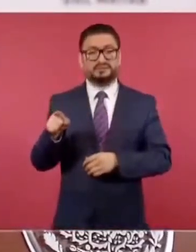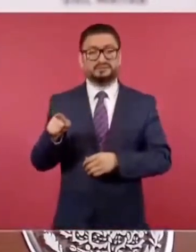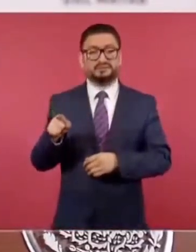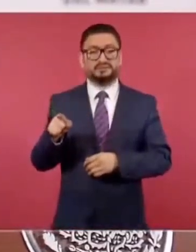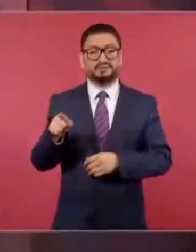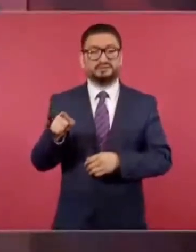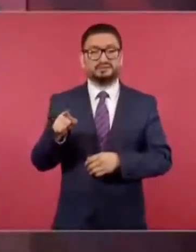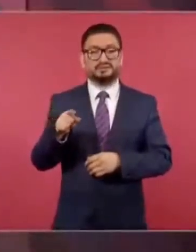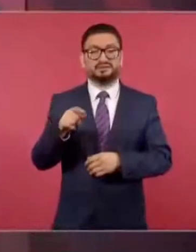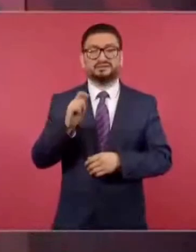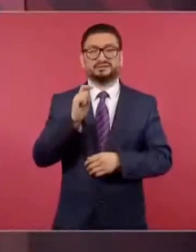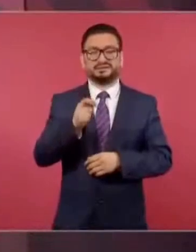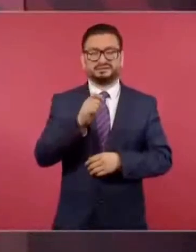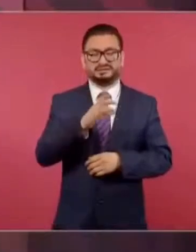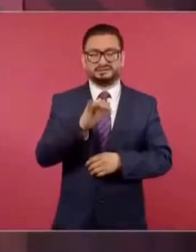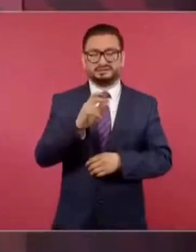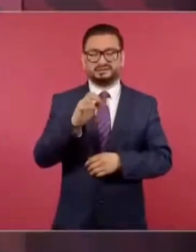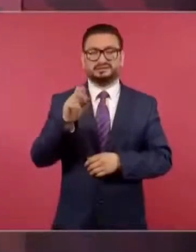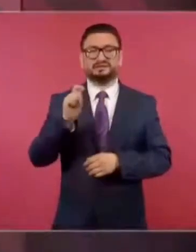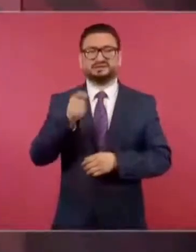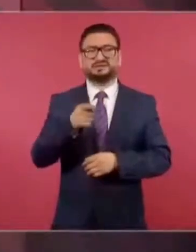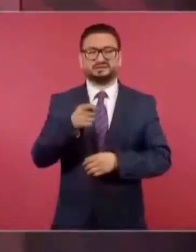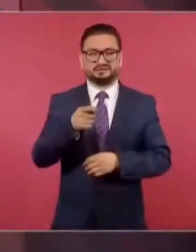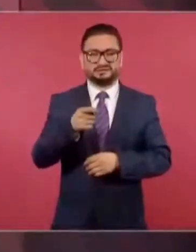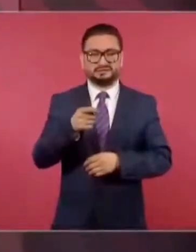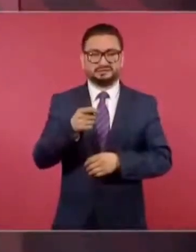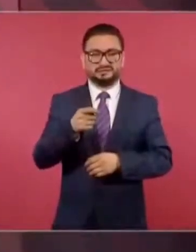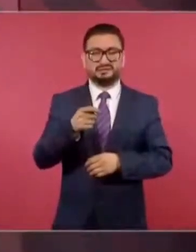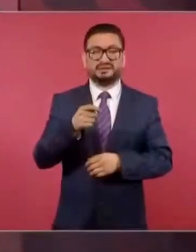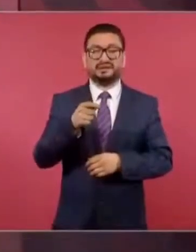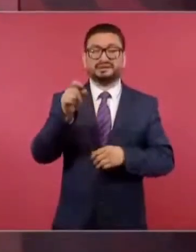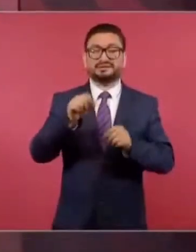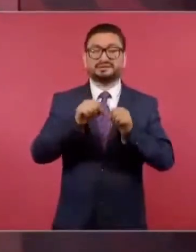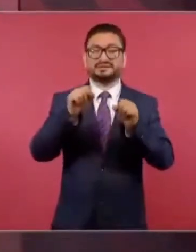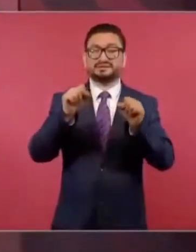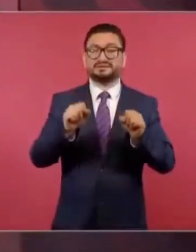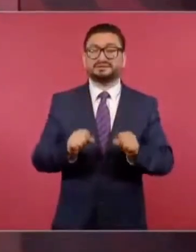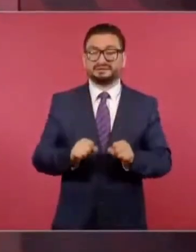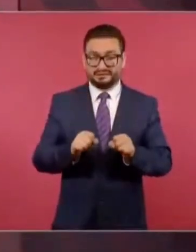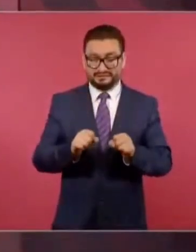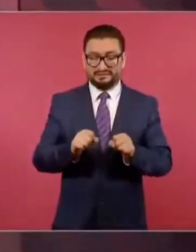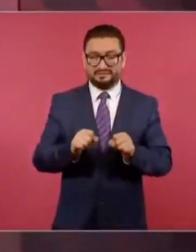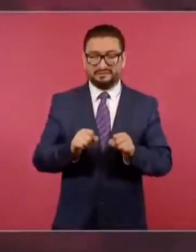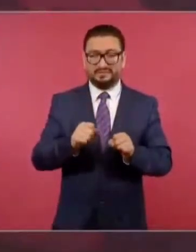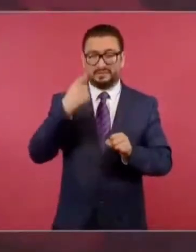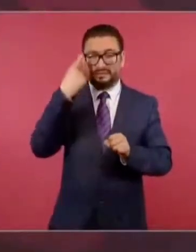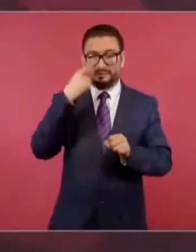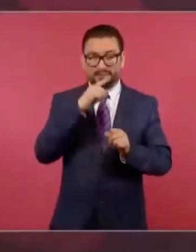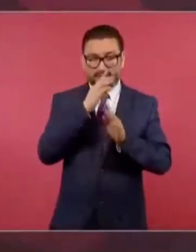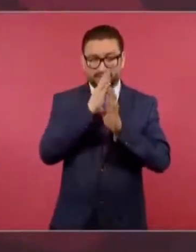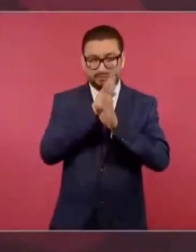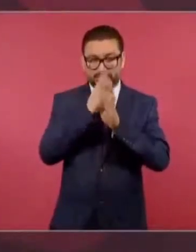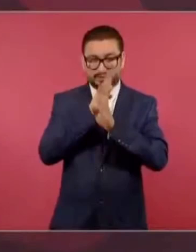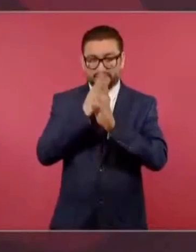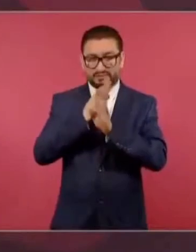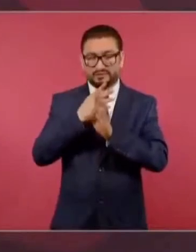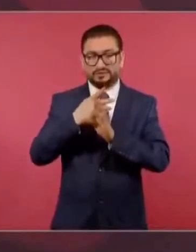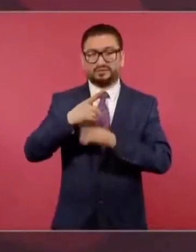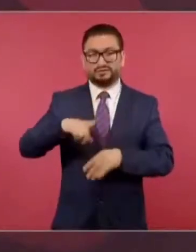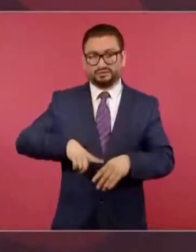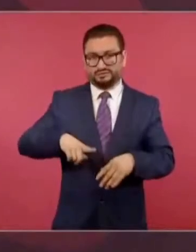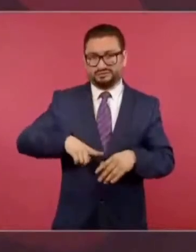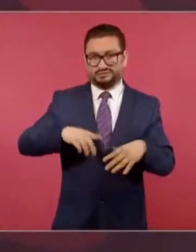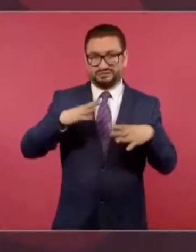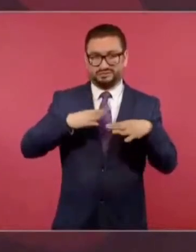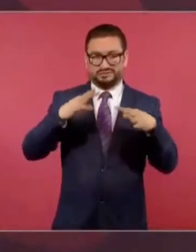no son siglas, era el sistema de espionaje del gobierno que